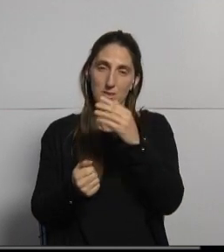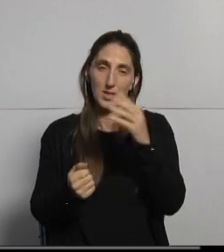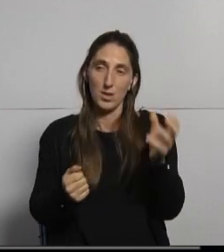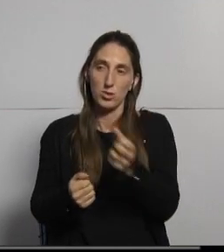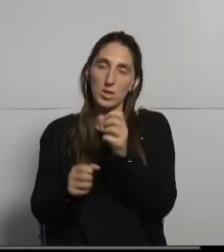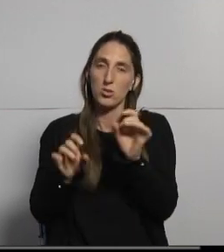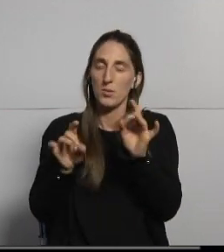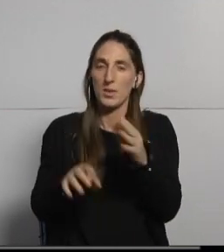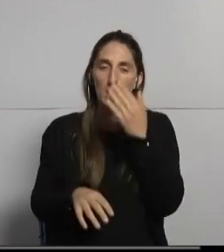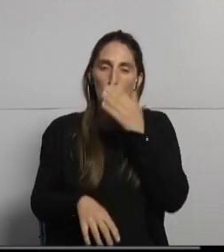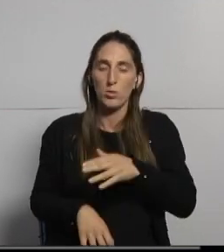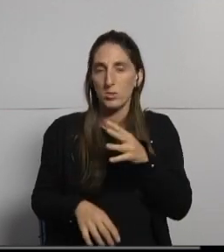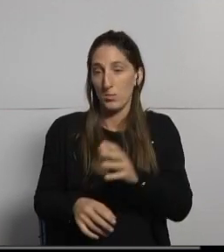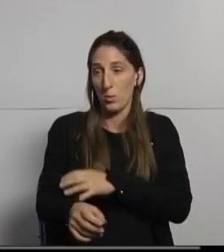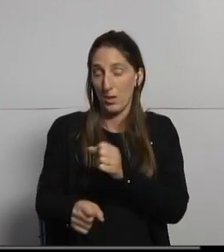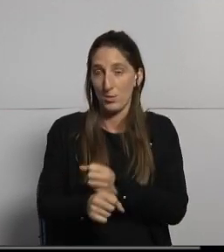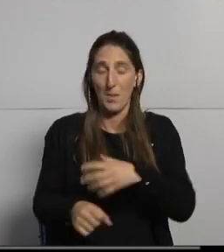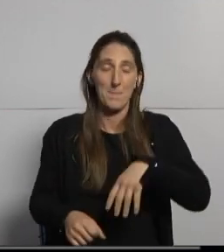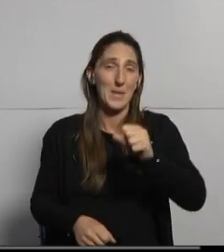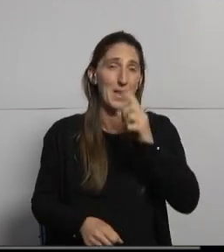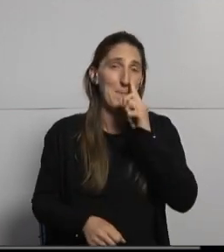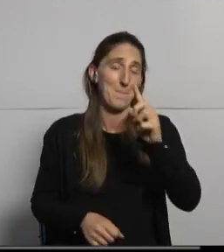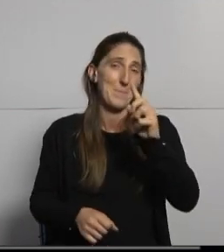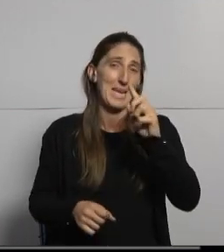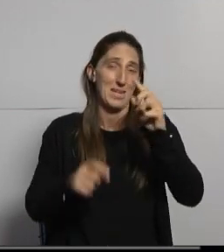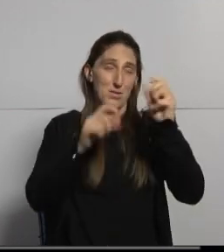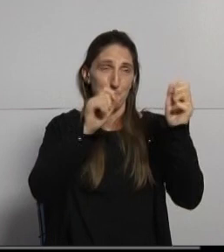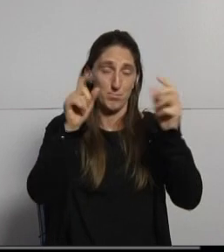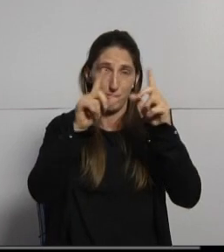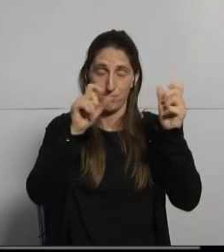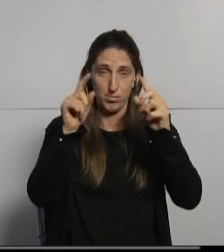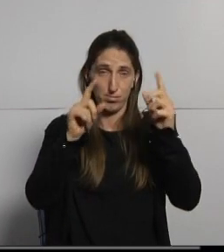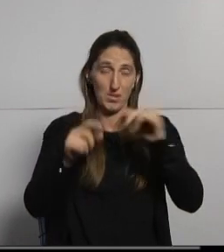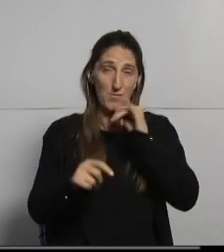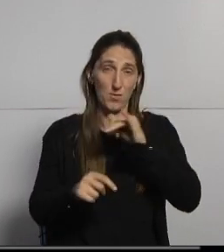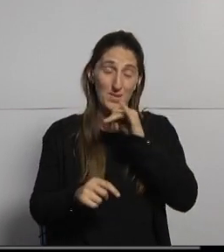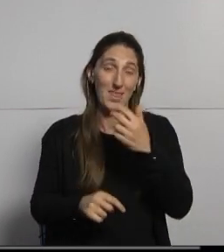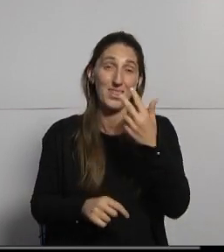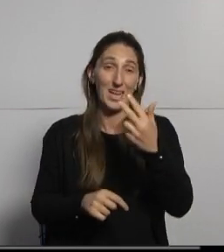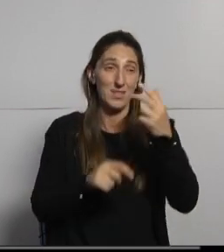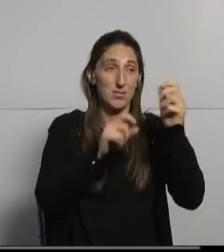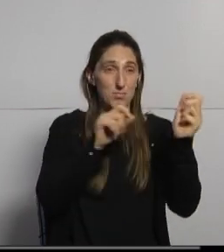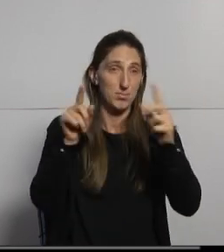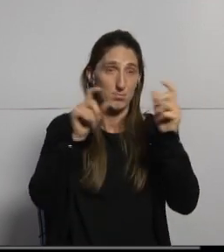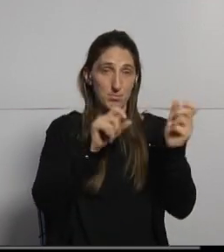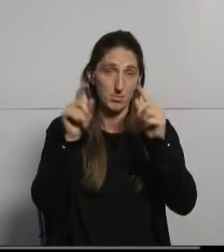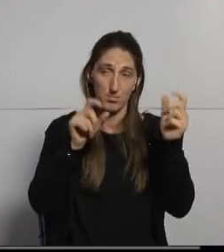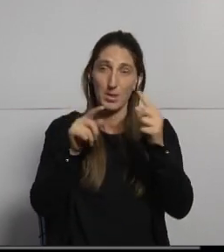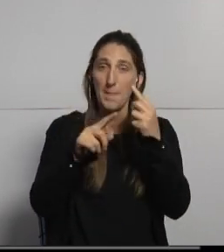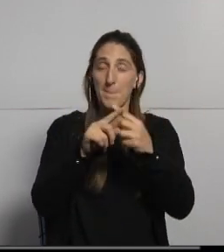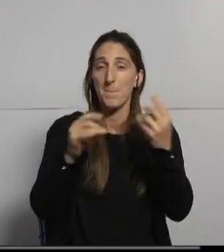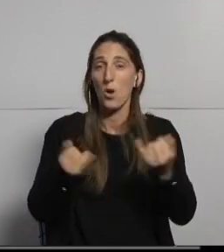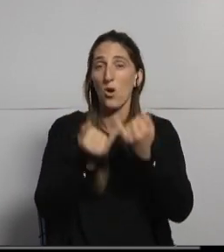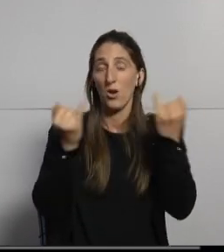año más de 1000 artículos. O sea, es más o menos unas 3 publicaciones por día que relacionan Machine Learning con